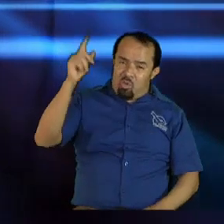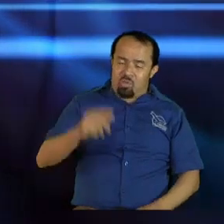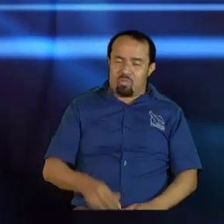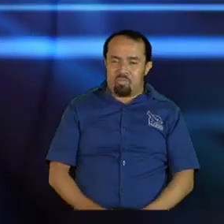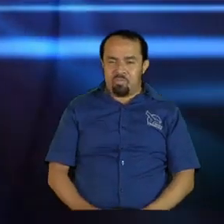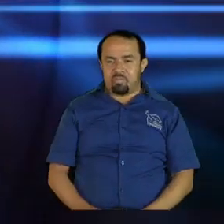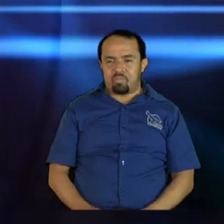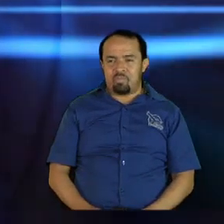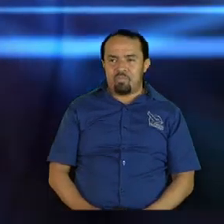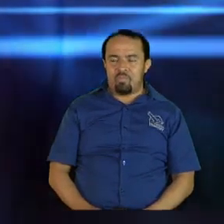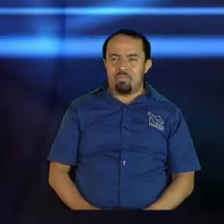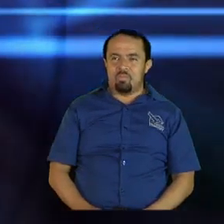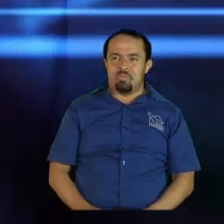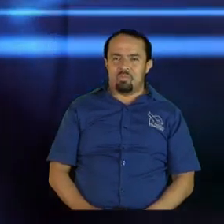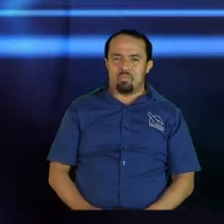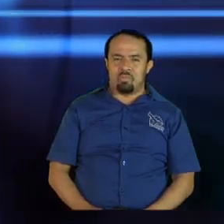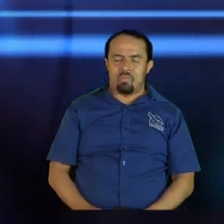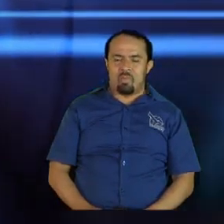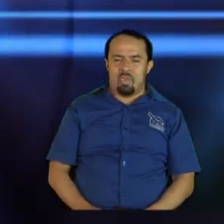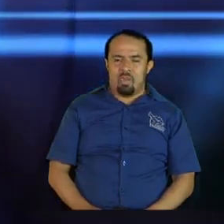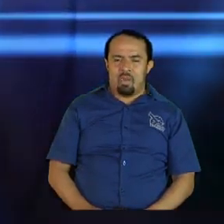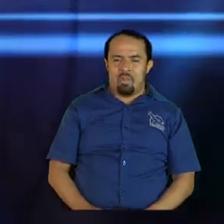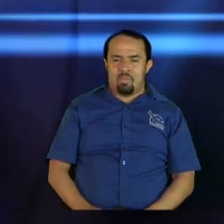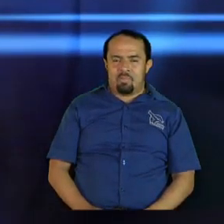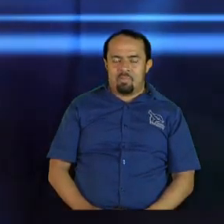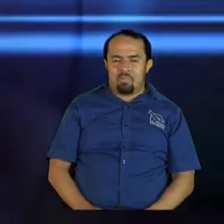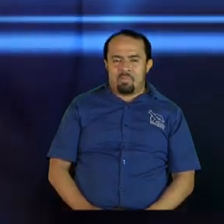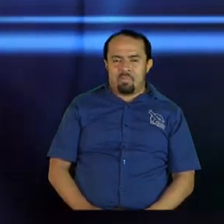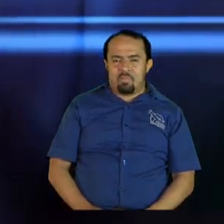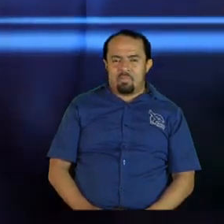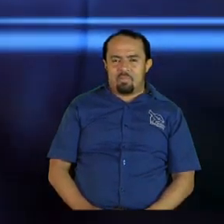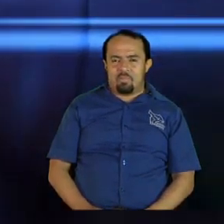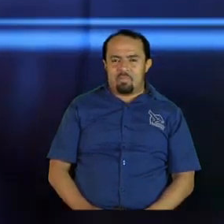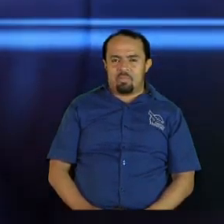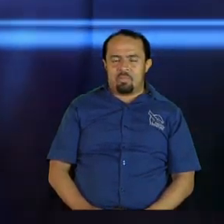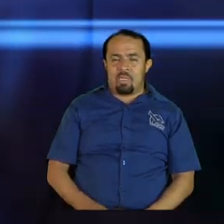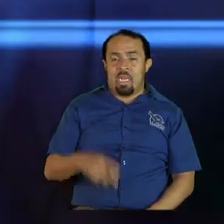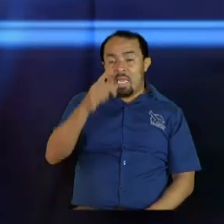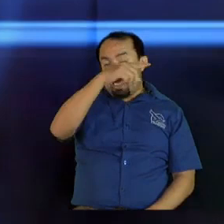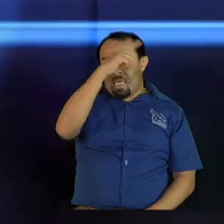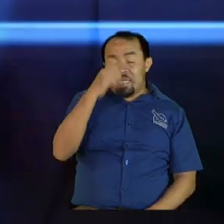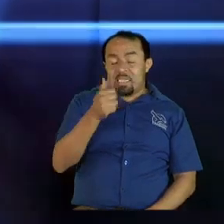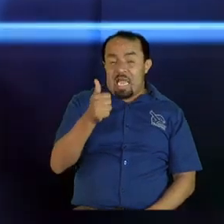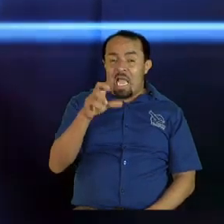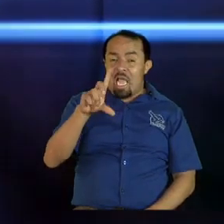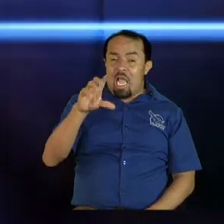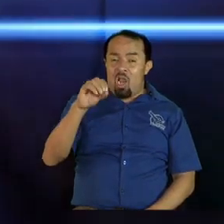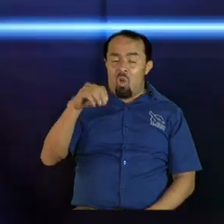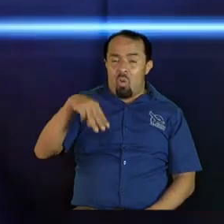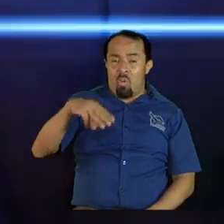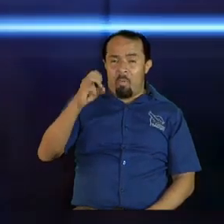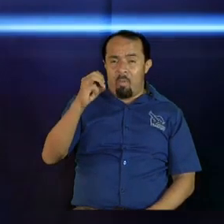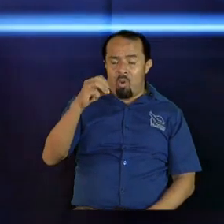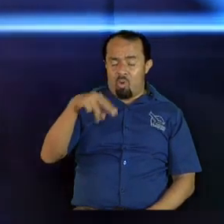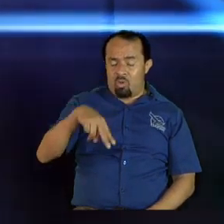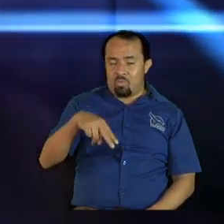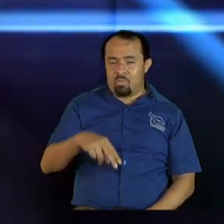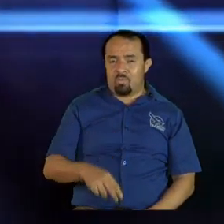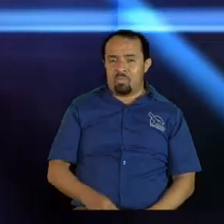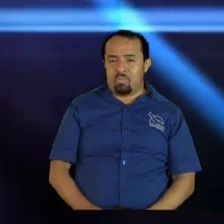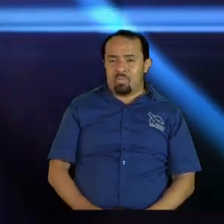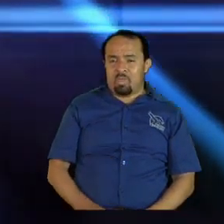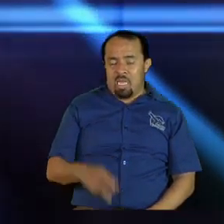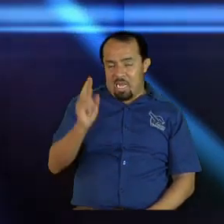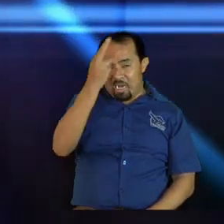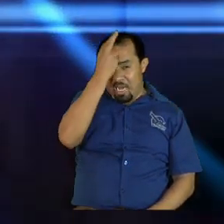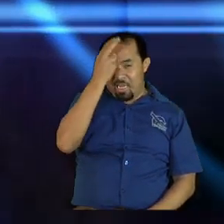Le dice al rey Lemuel, porque Lemuel era Salomón, ¿eh? Salomón tenía 3 nombres, Lemuel, Gedidías y Salomón. Y